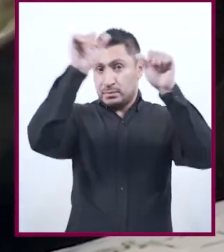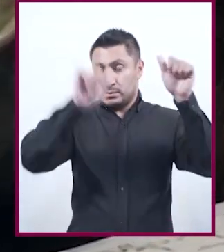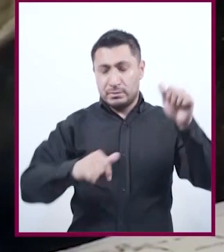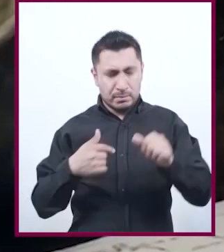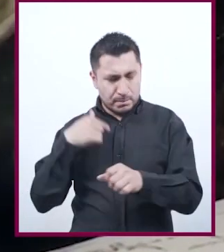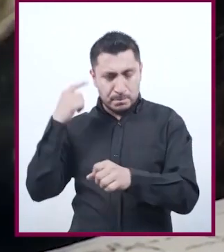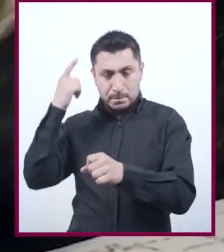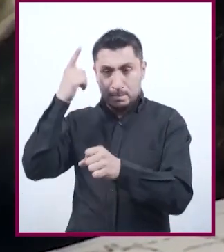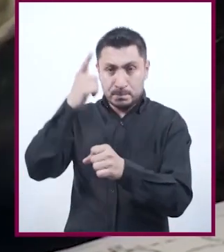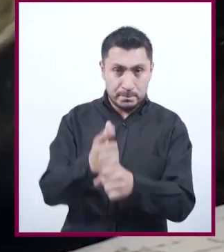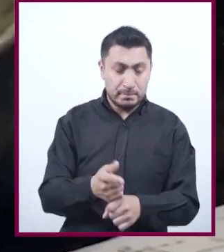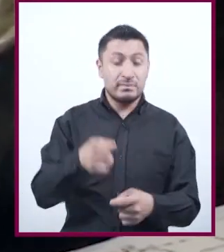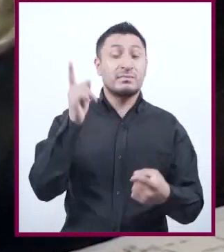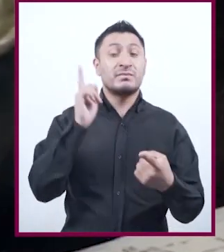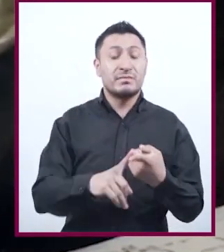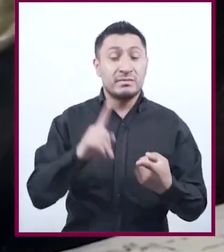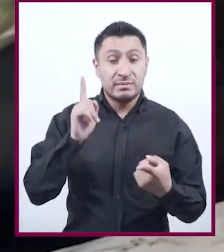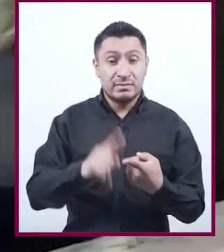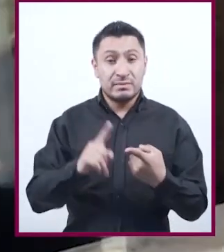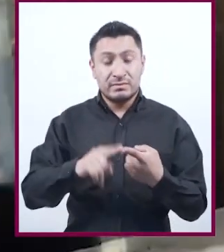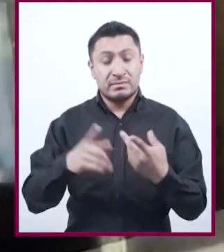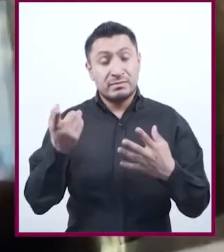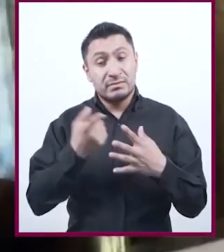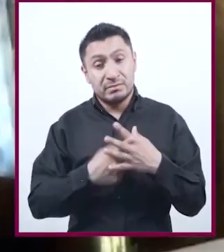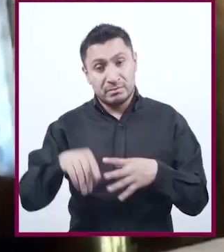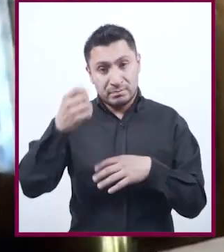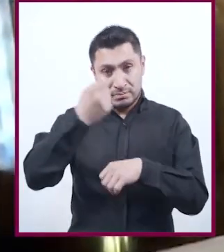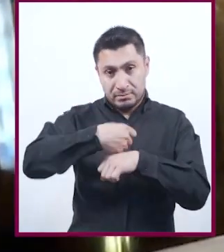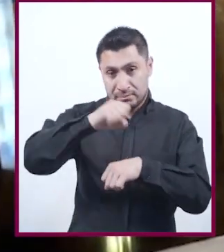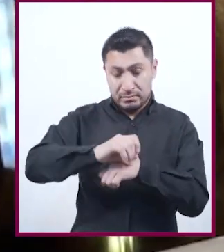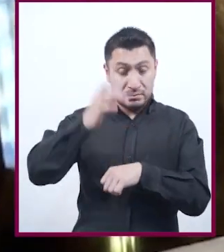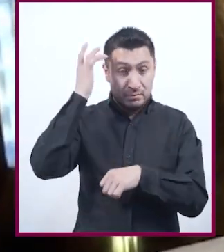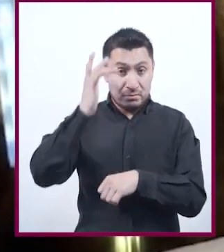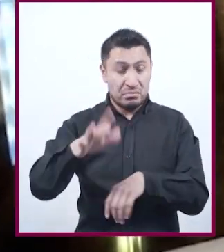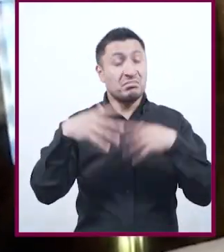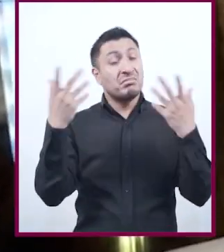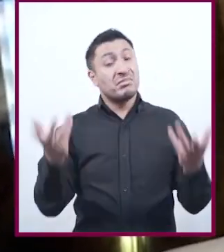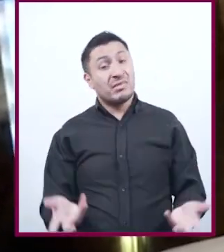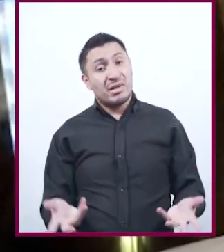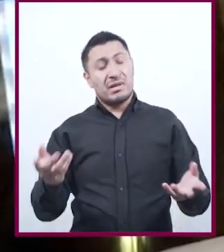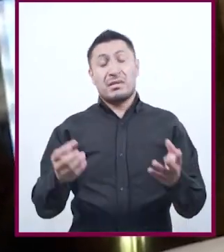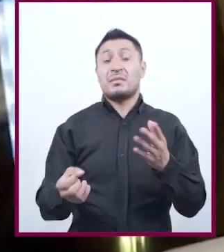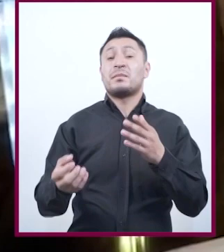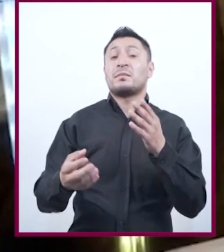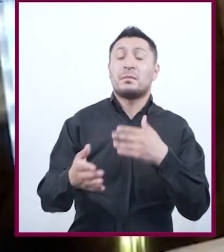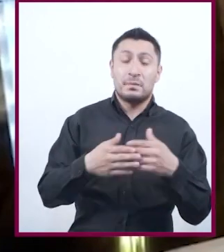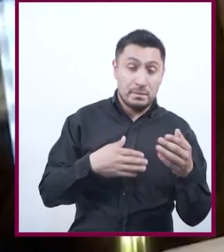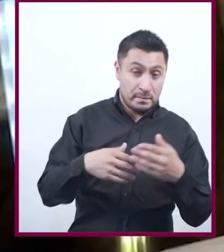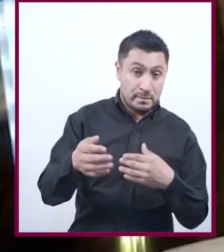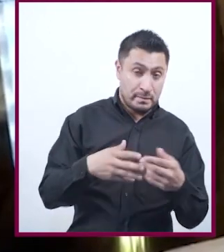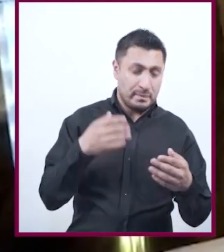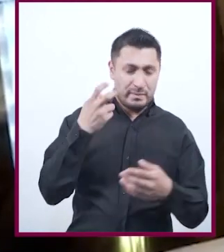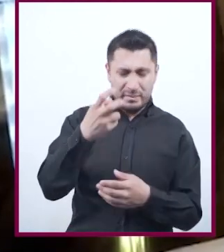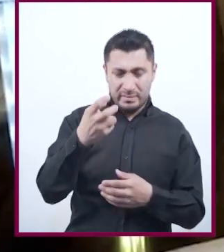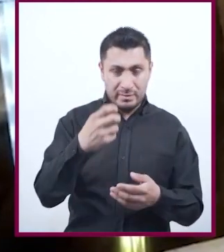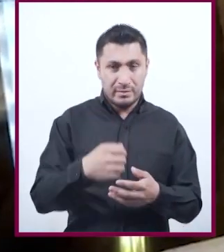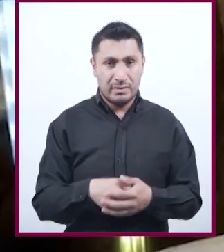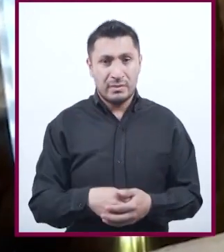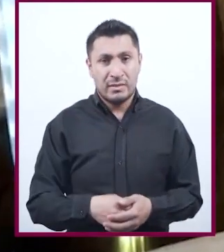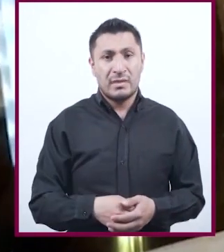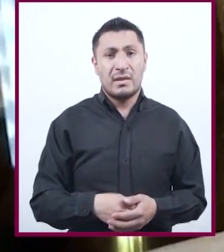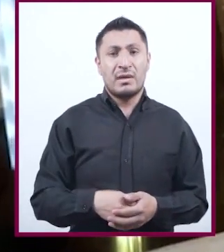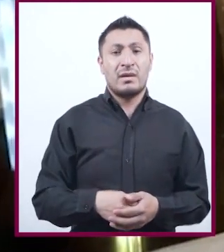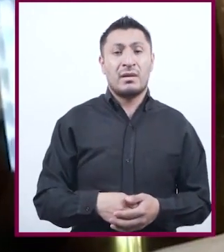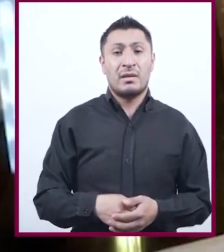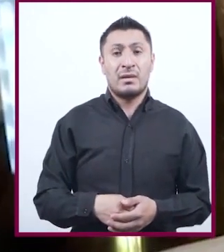Semana Santa, y eso fue novedoso, mi investigación fue novedosa en ese sentido, fue precisamente esta imagen, ¿no? La imagen